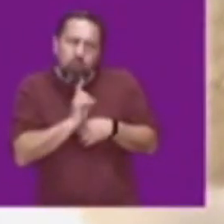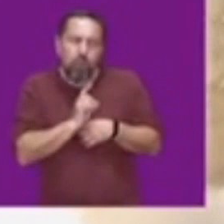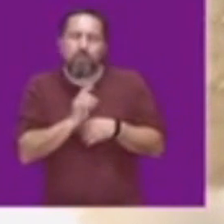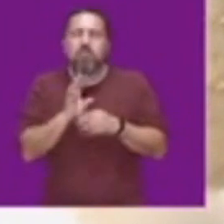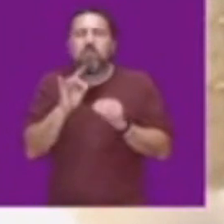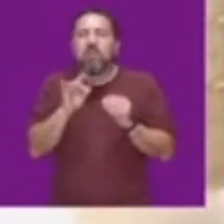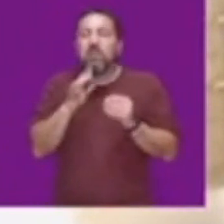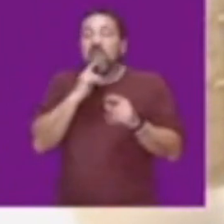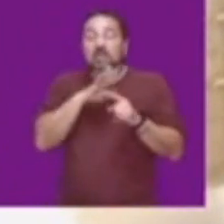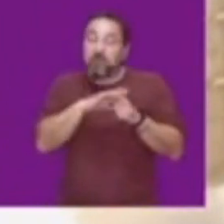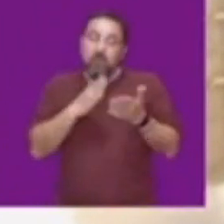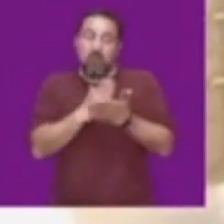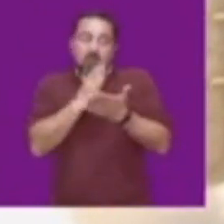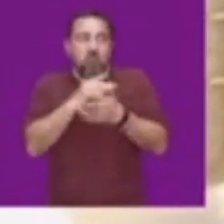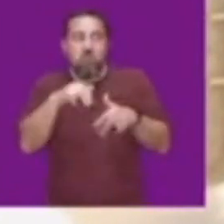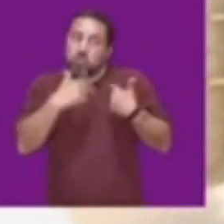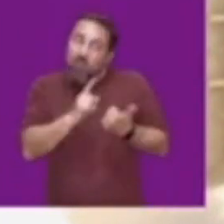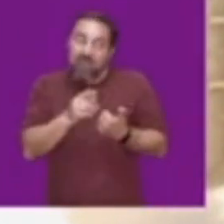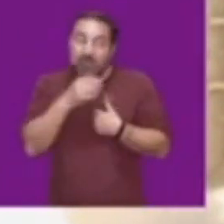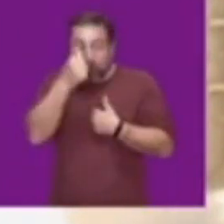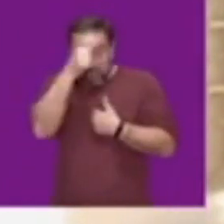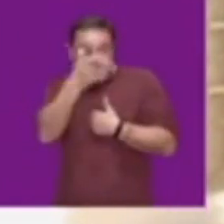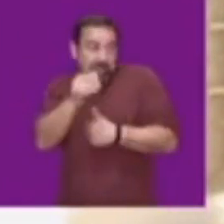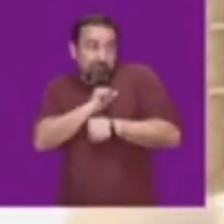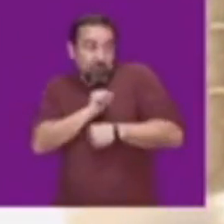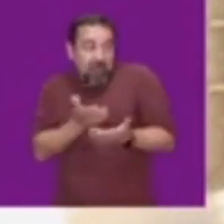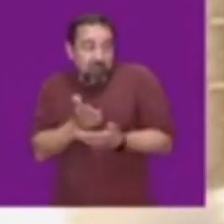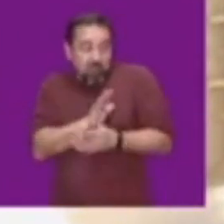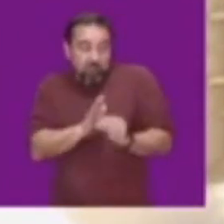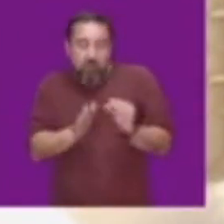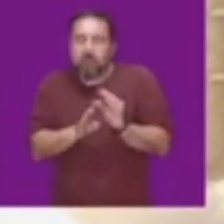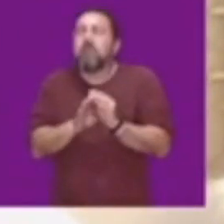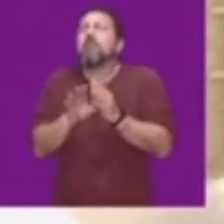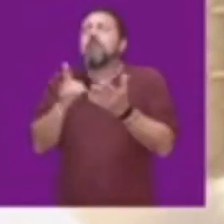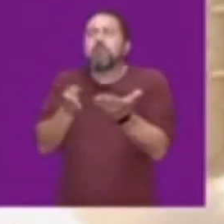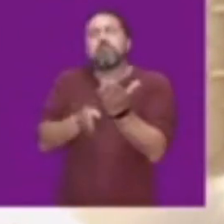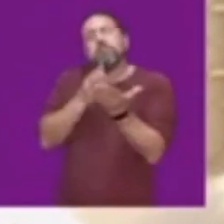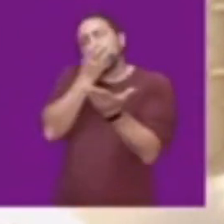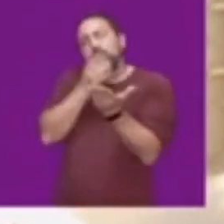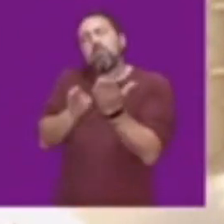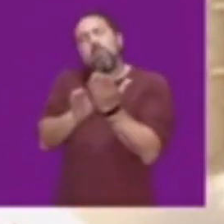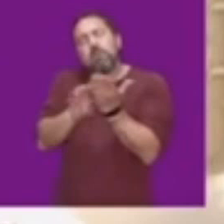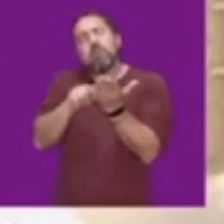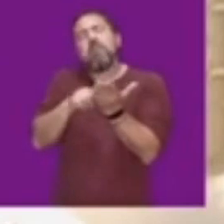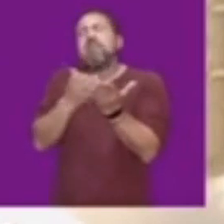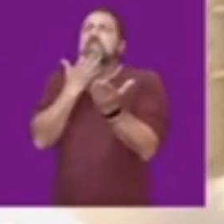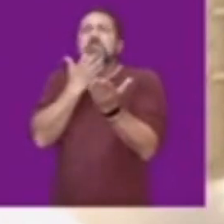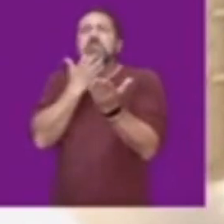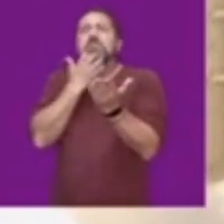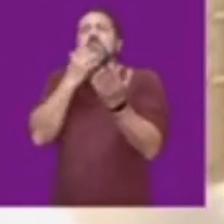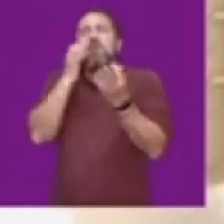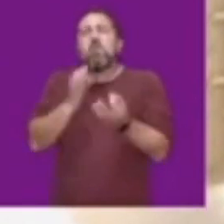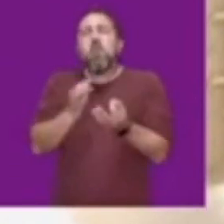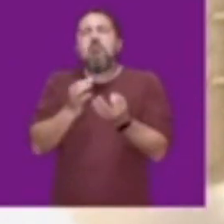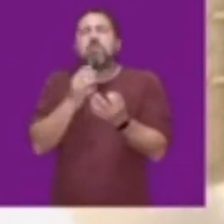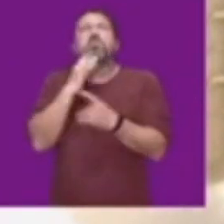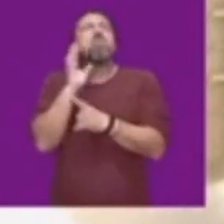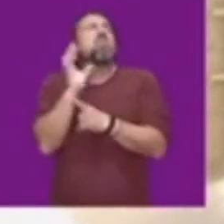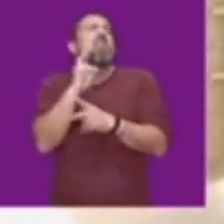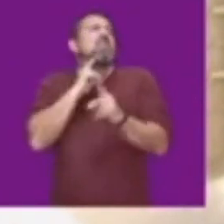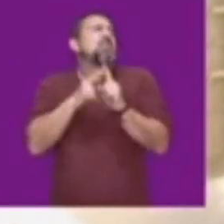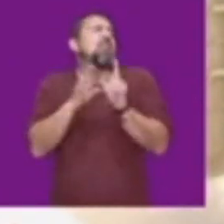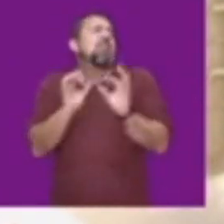tú. No nos dejas ir. Ahí están los niños esperando. Es como si estuviera en un cine